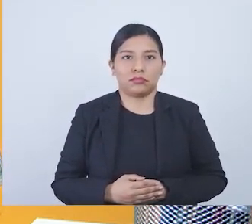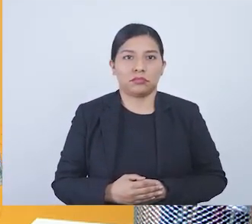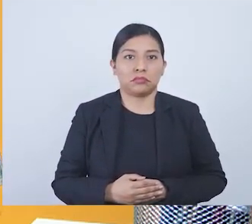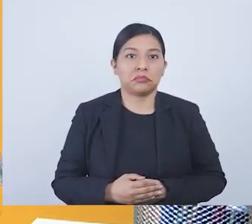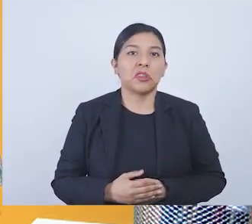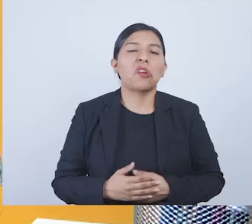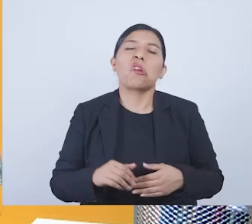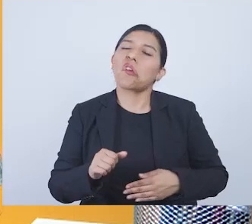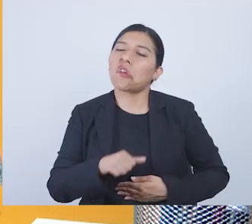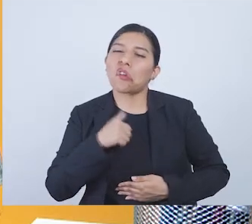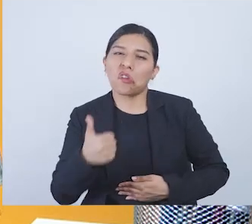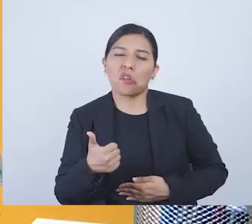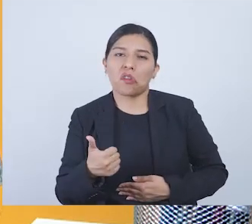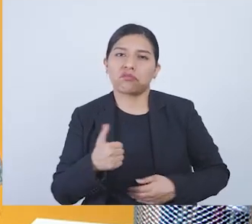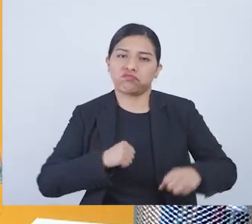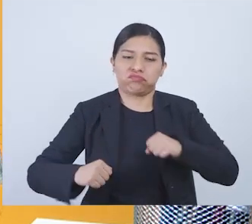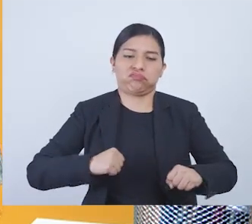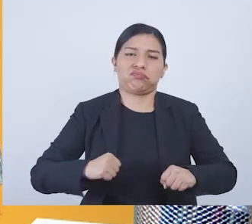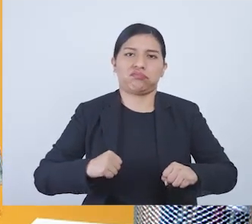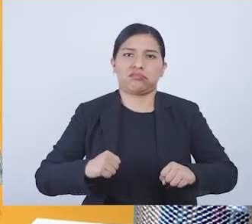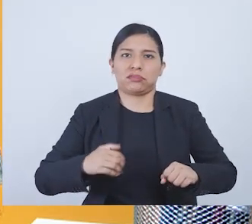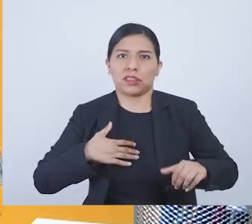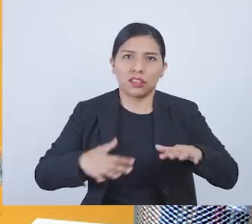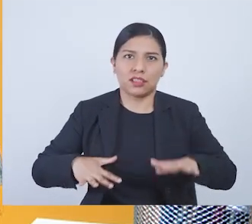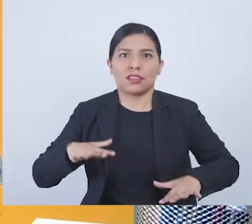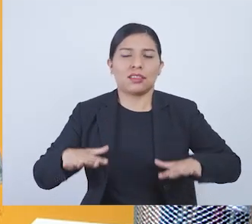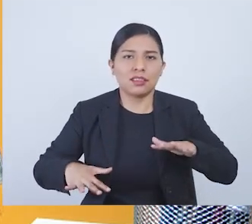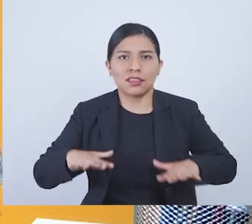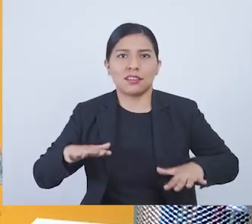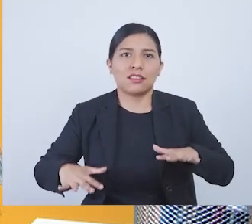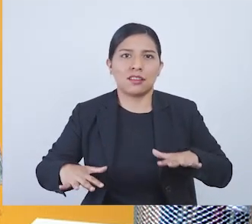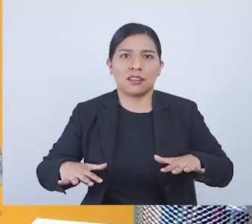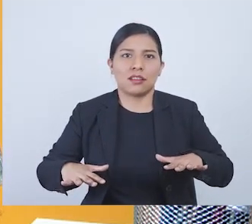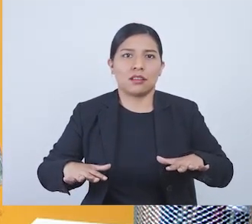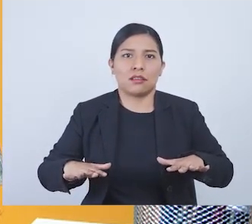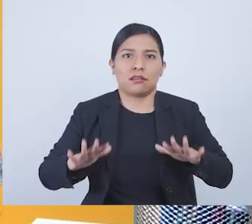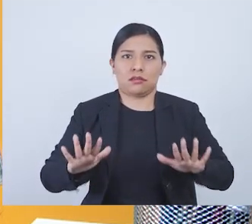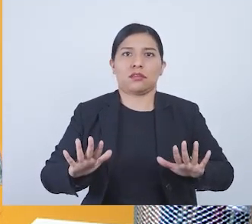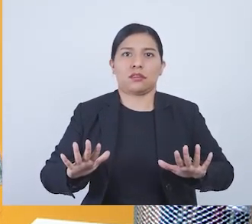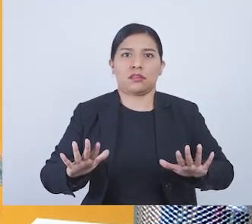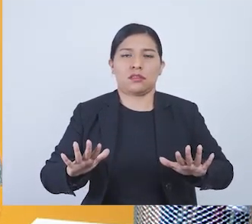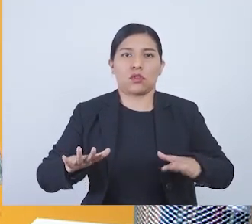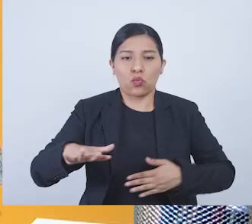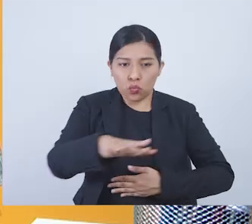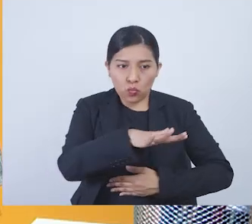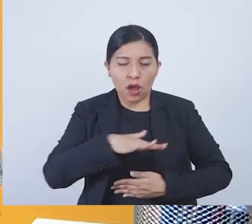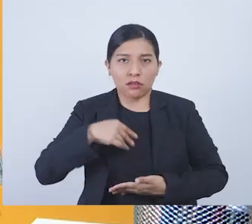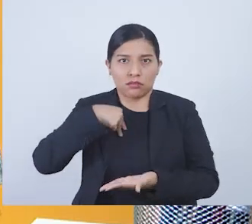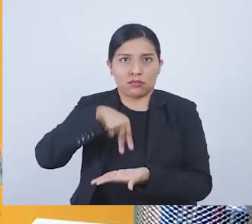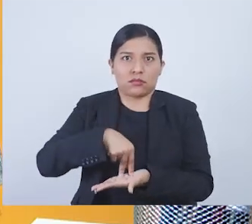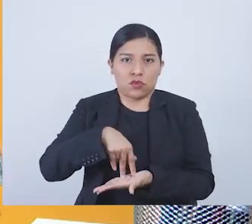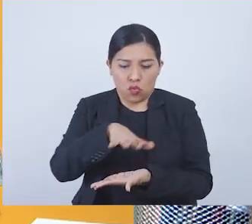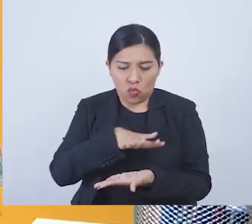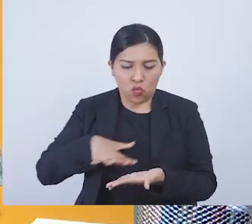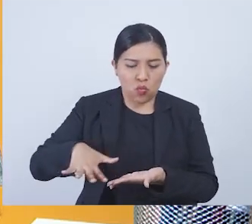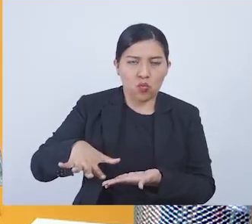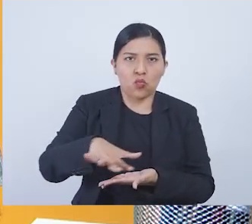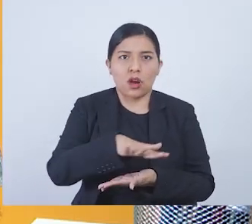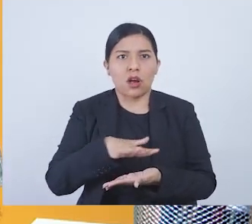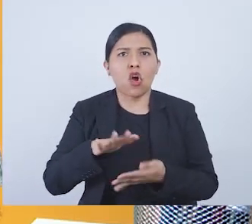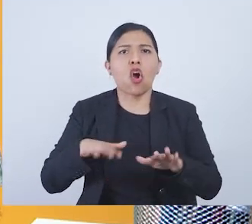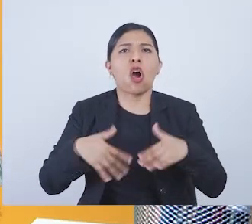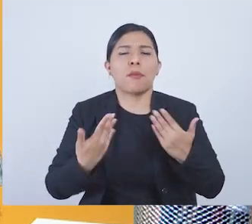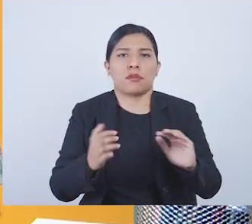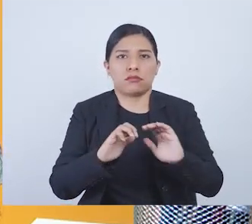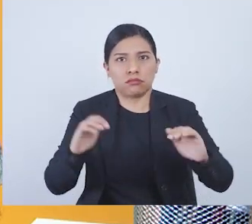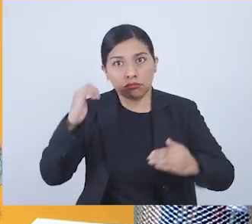cuestiones motrices, el equilibrio, la lateralidad, el aspecto del espacio, cómo domina un niño todas